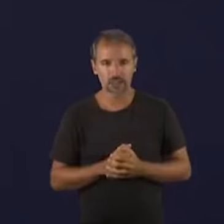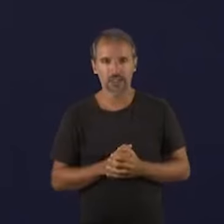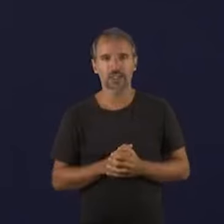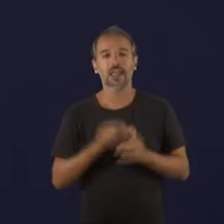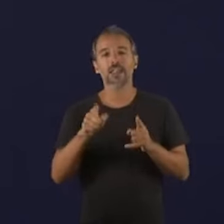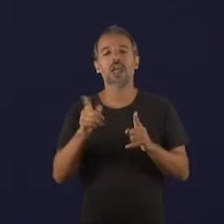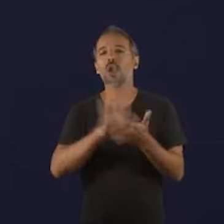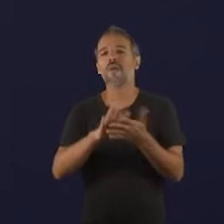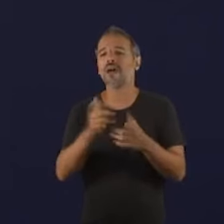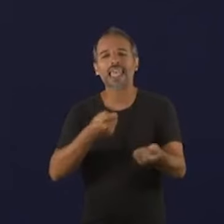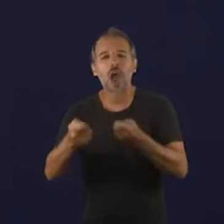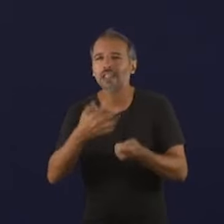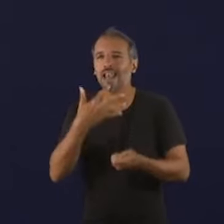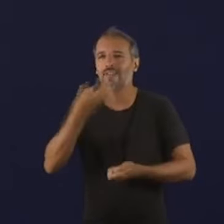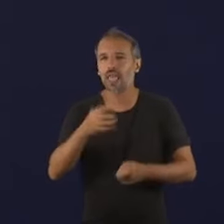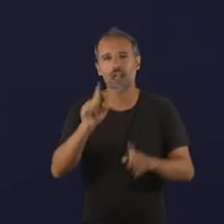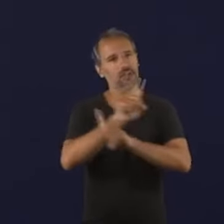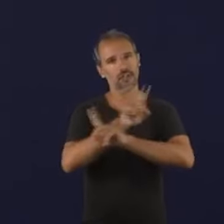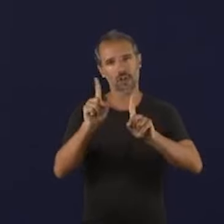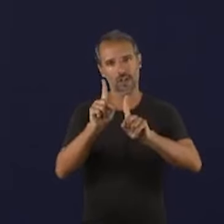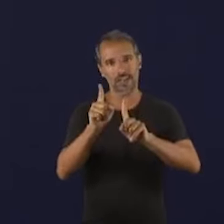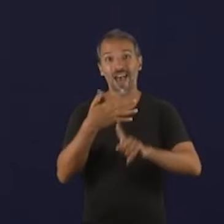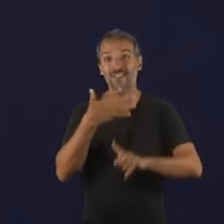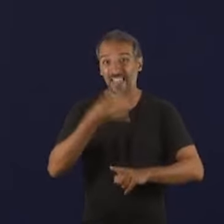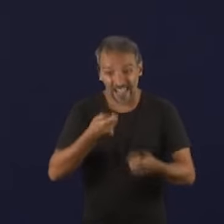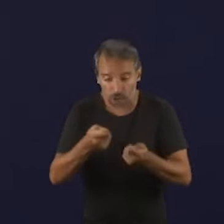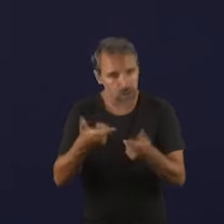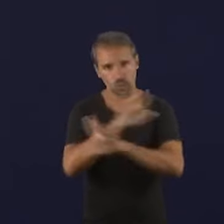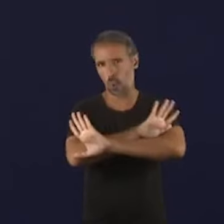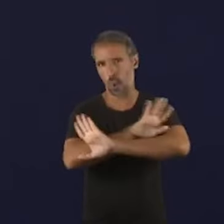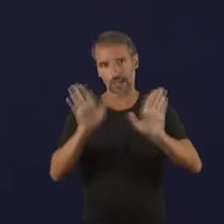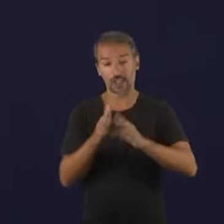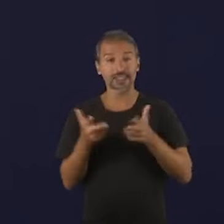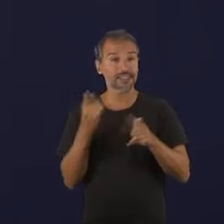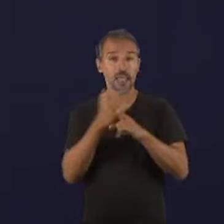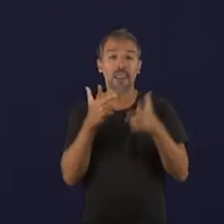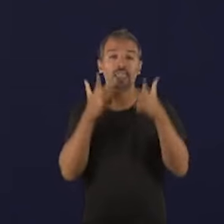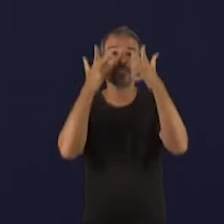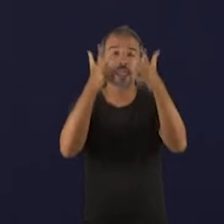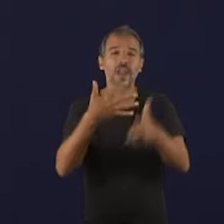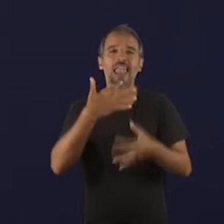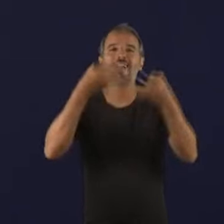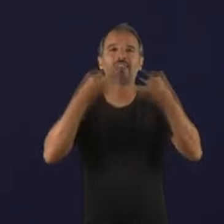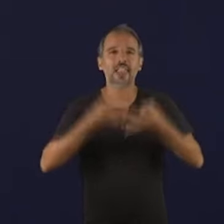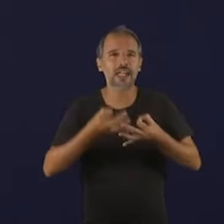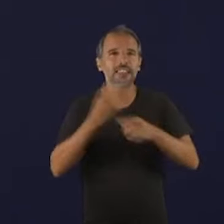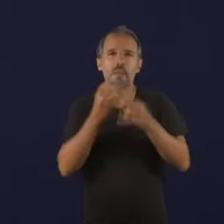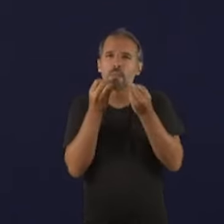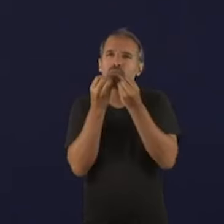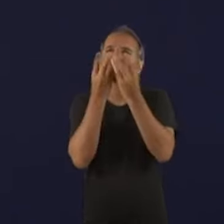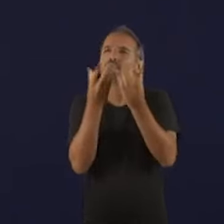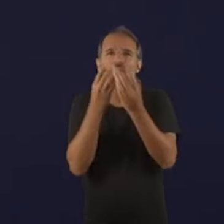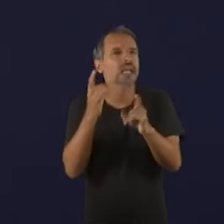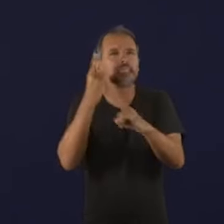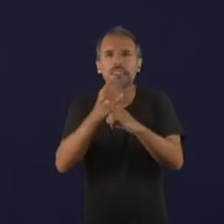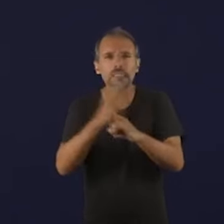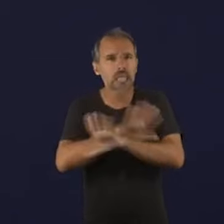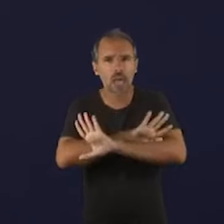negociar La verdad la verdad no se negocia nosotros vamos a decir la verdad y vamos a sincerar cada cosa que haya que sincerar en la República